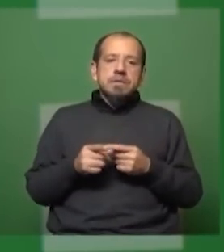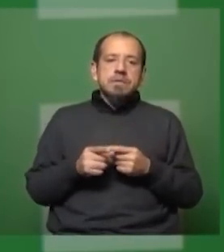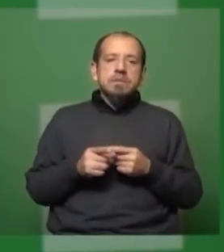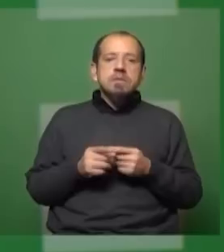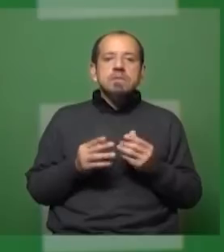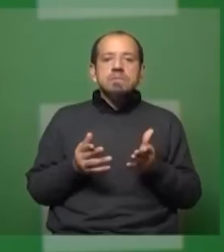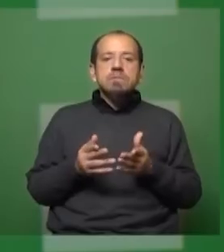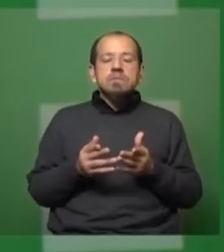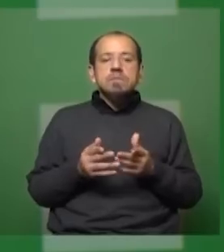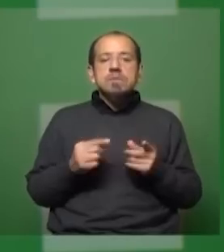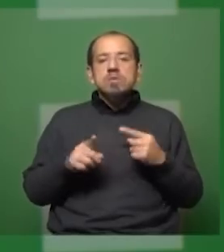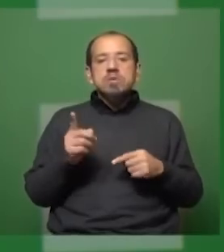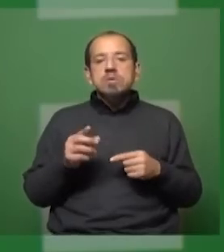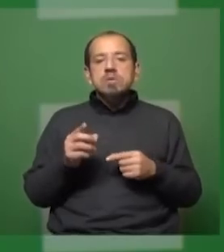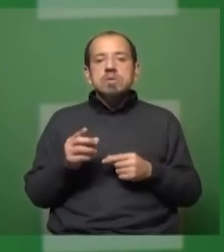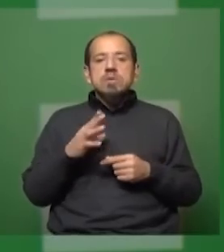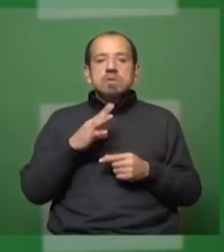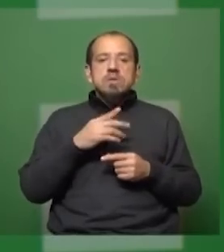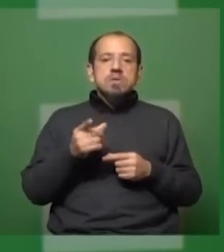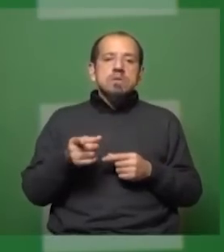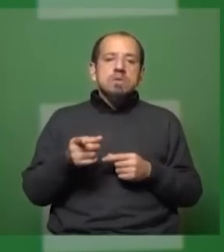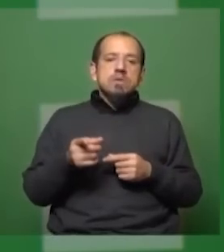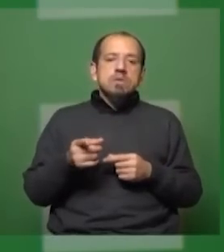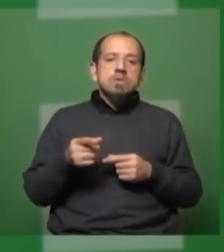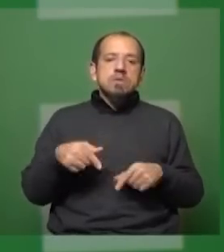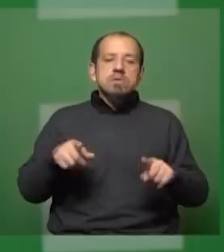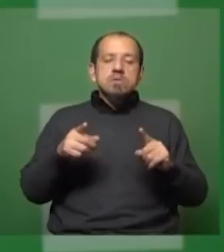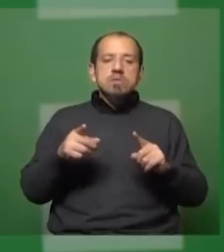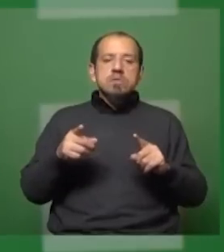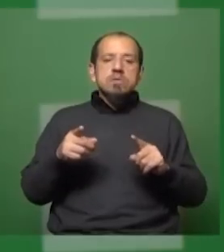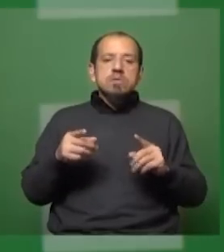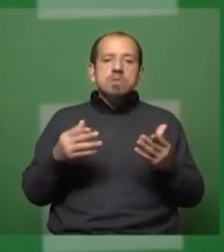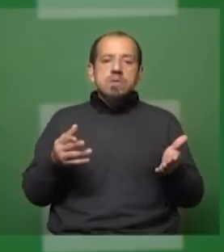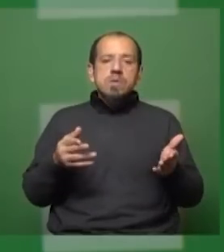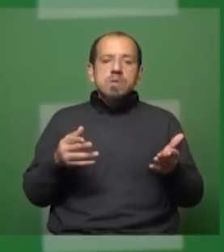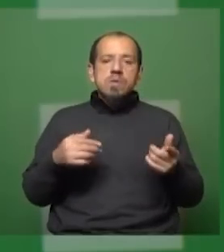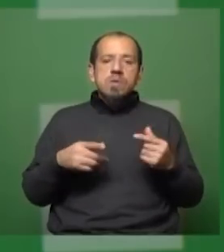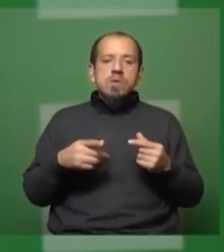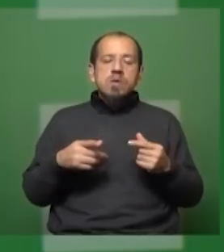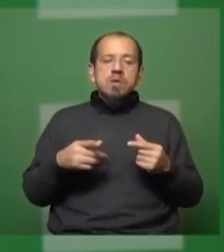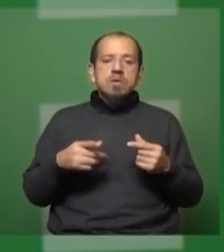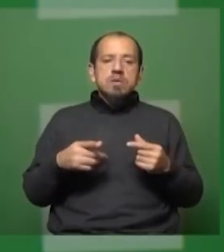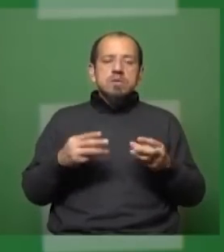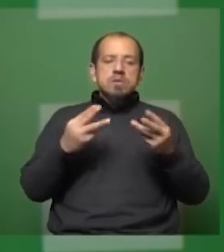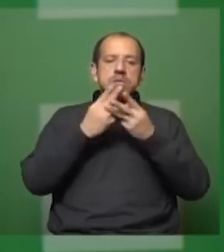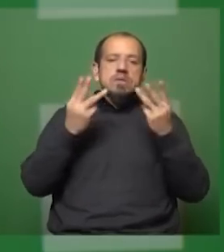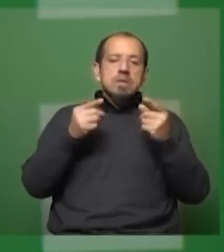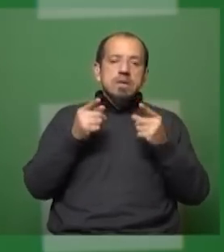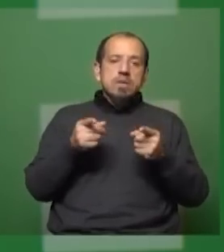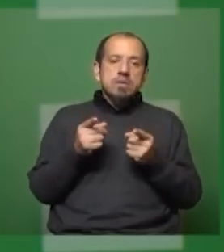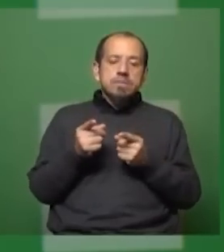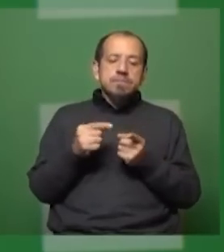y sin duda creo que también ahí hay un componente de una mirada un poco más de visión país no es decir yo creo que este ha sido